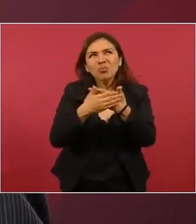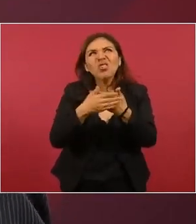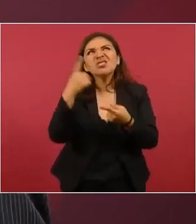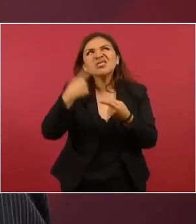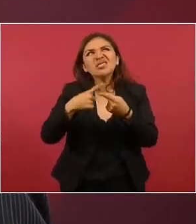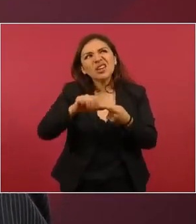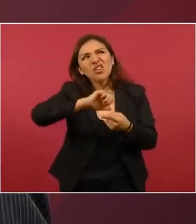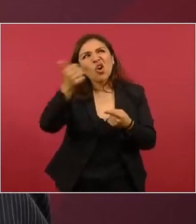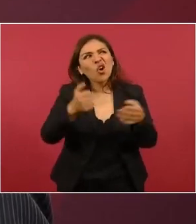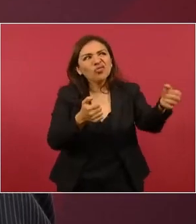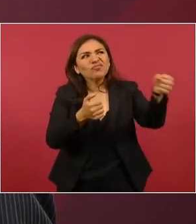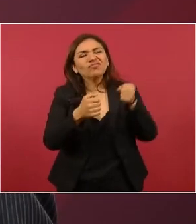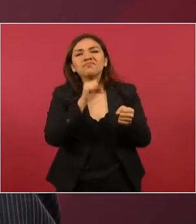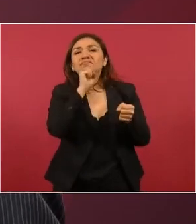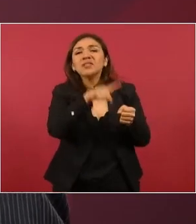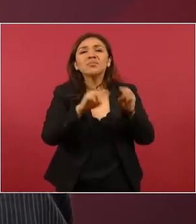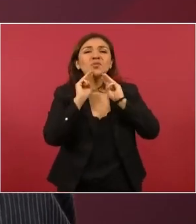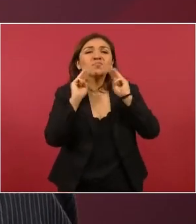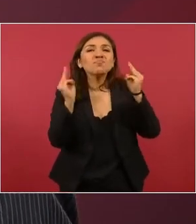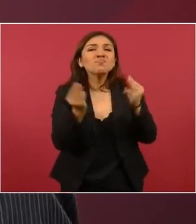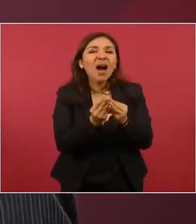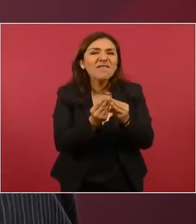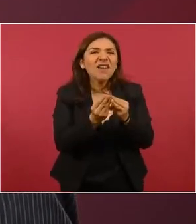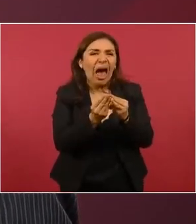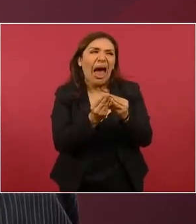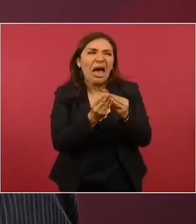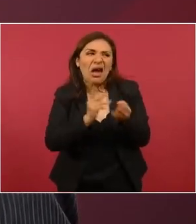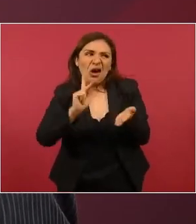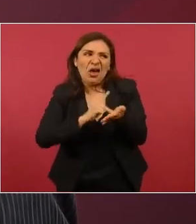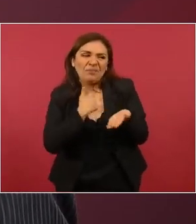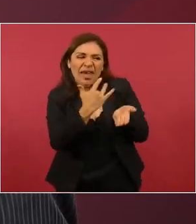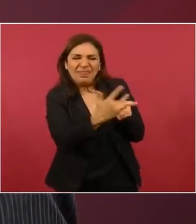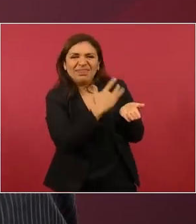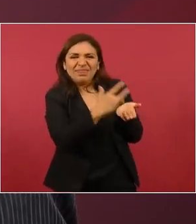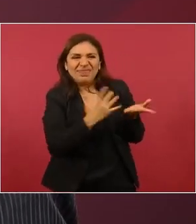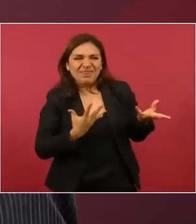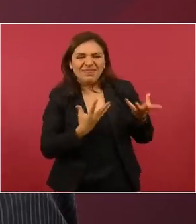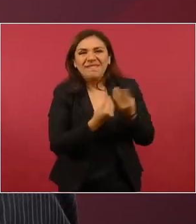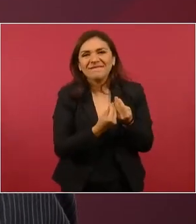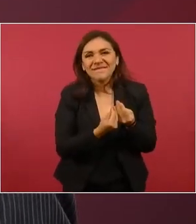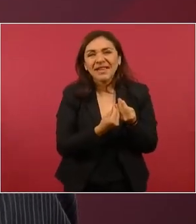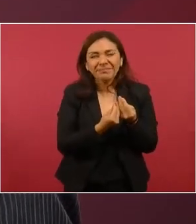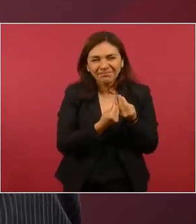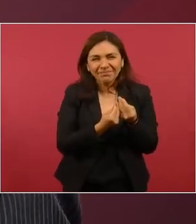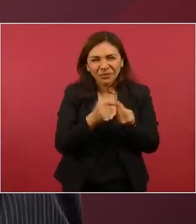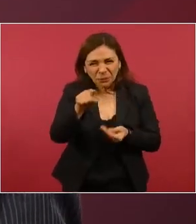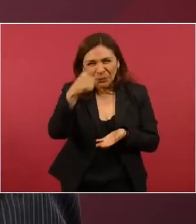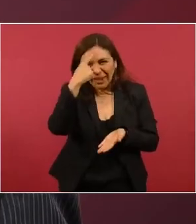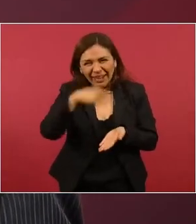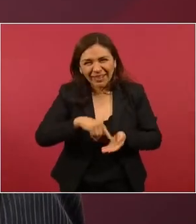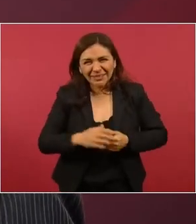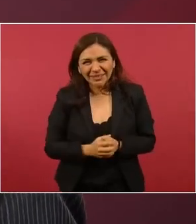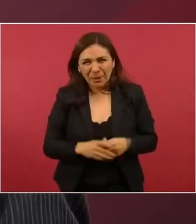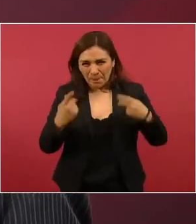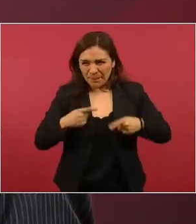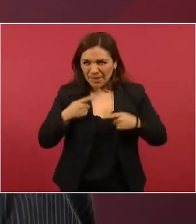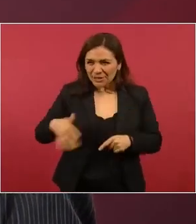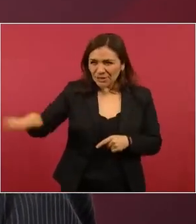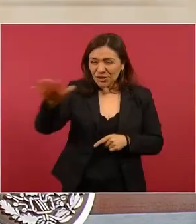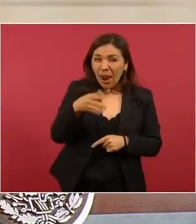la mafia del poder. O ¿Ustedes creen que la gente va a